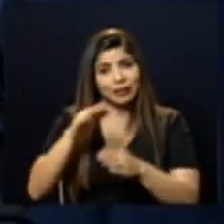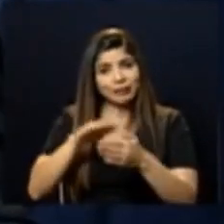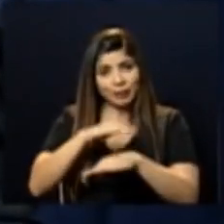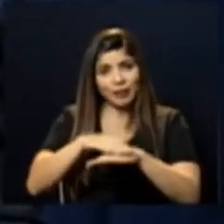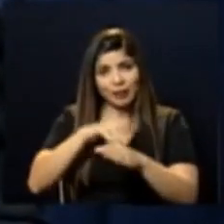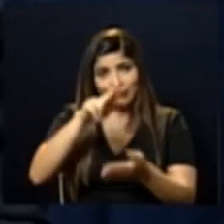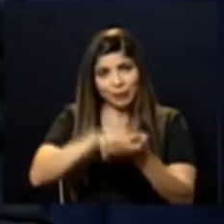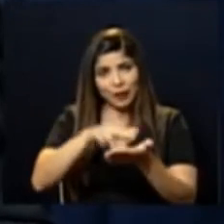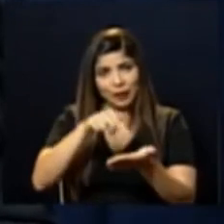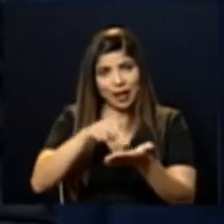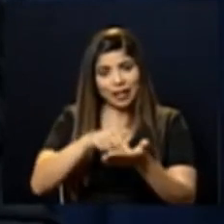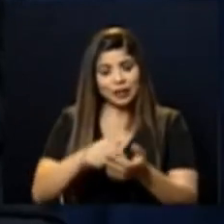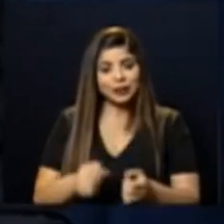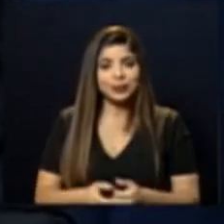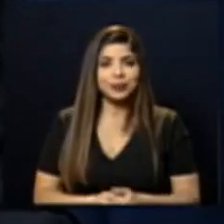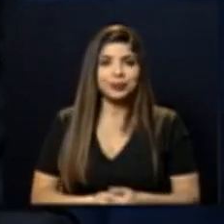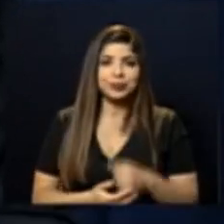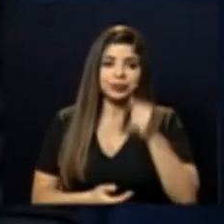aprobar.